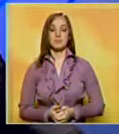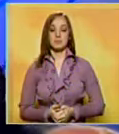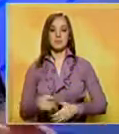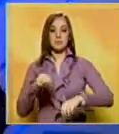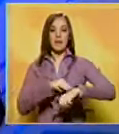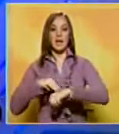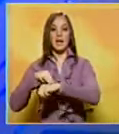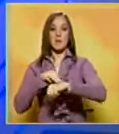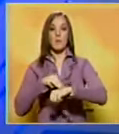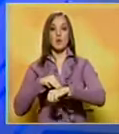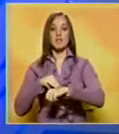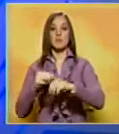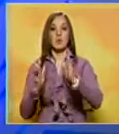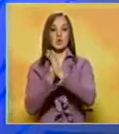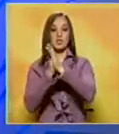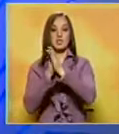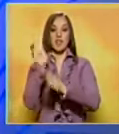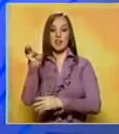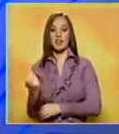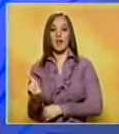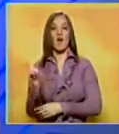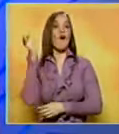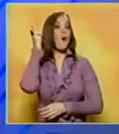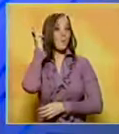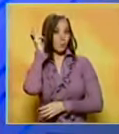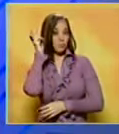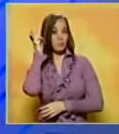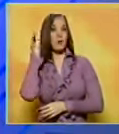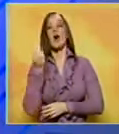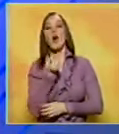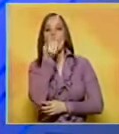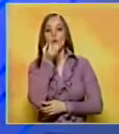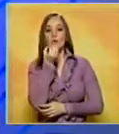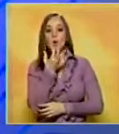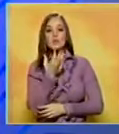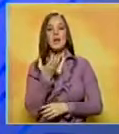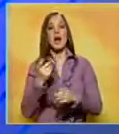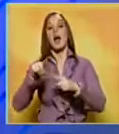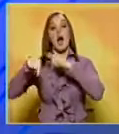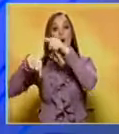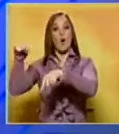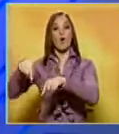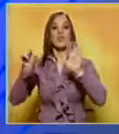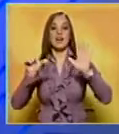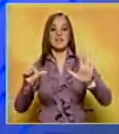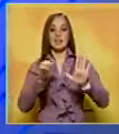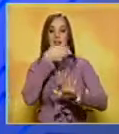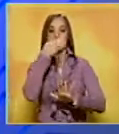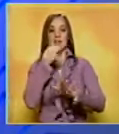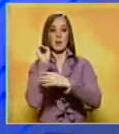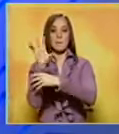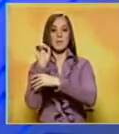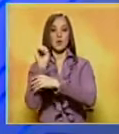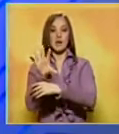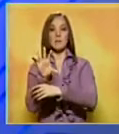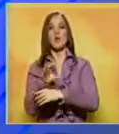En el municipio de San Diego del Estado Carabobo, la alcaldesa electa Rosa de Escarano será proclamada hoy a las 6 de la tarde luego de